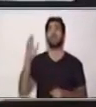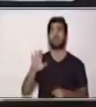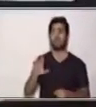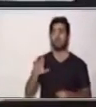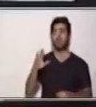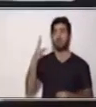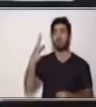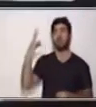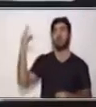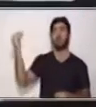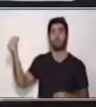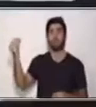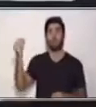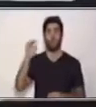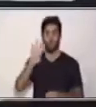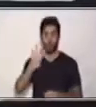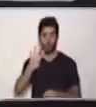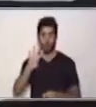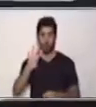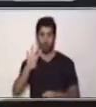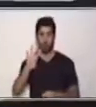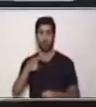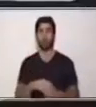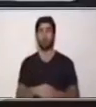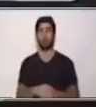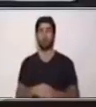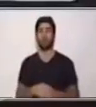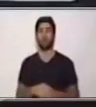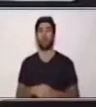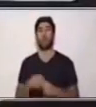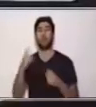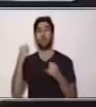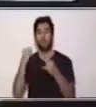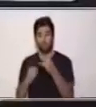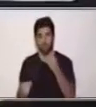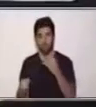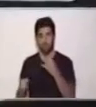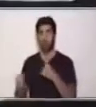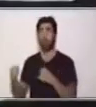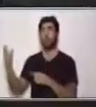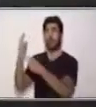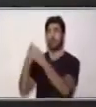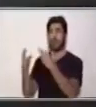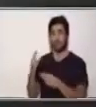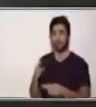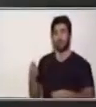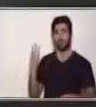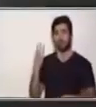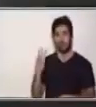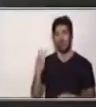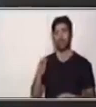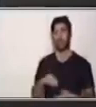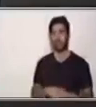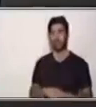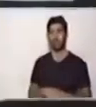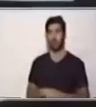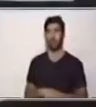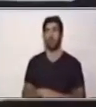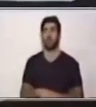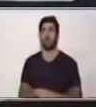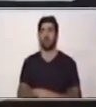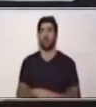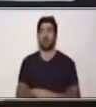van cuatro. Y por último, llegan tres. Acá, si usted se da